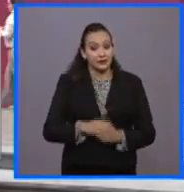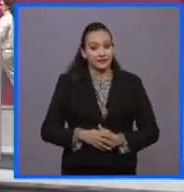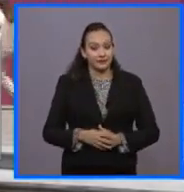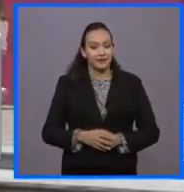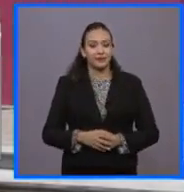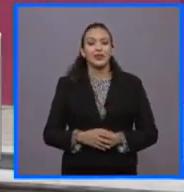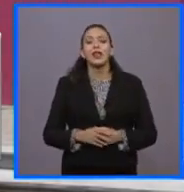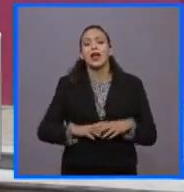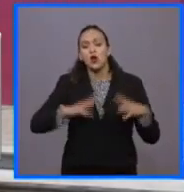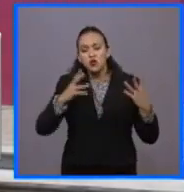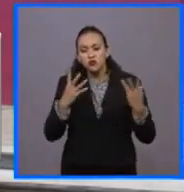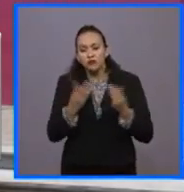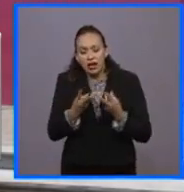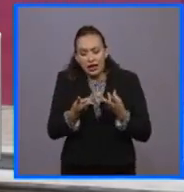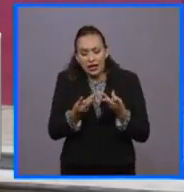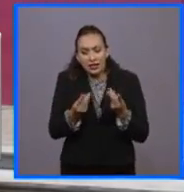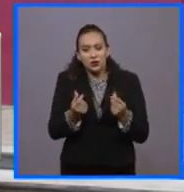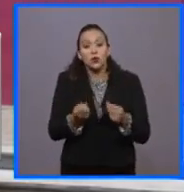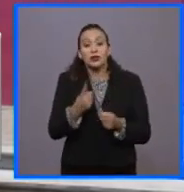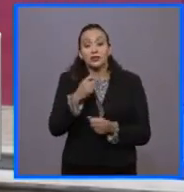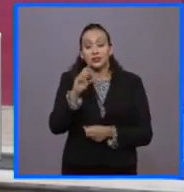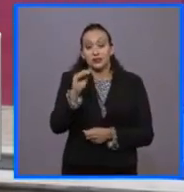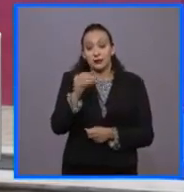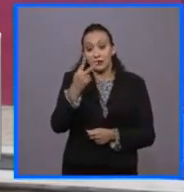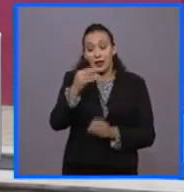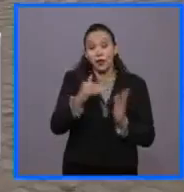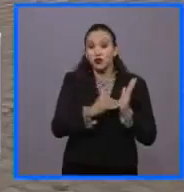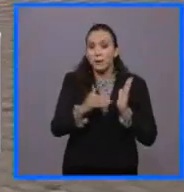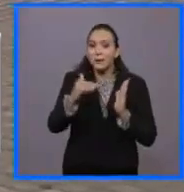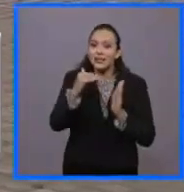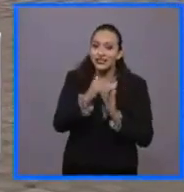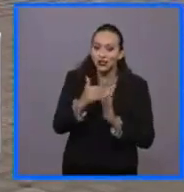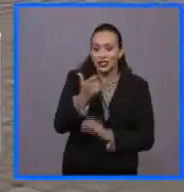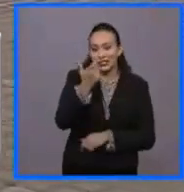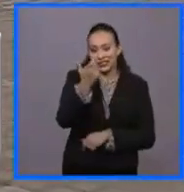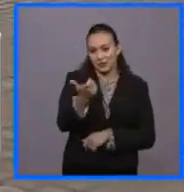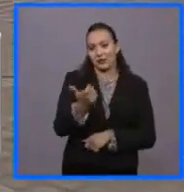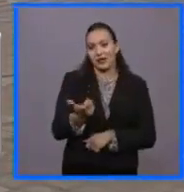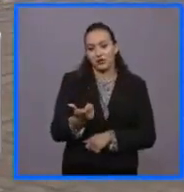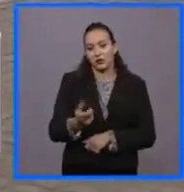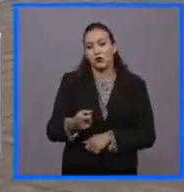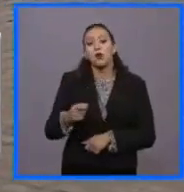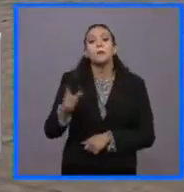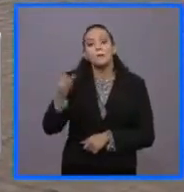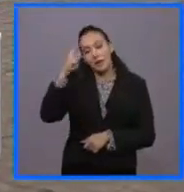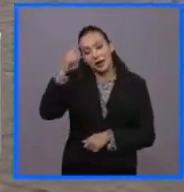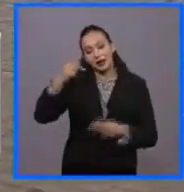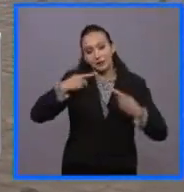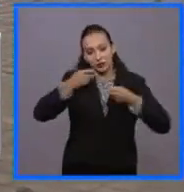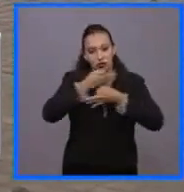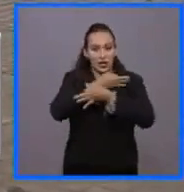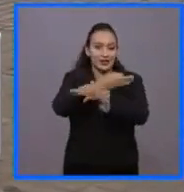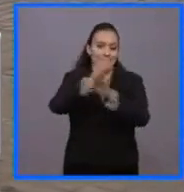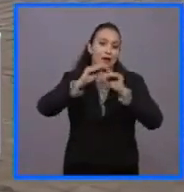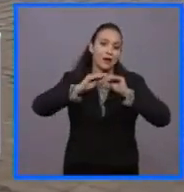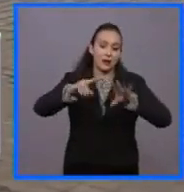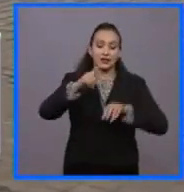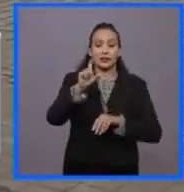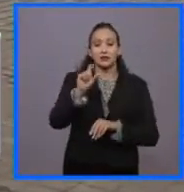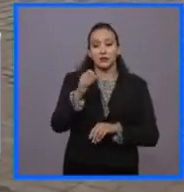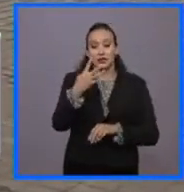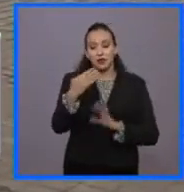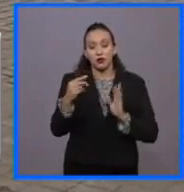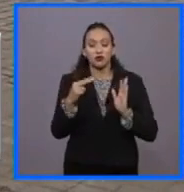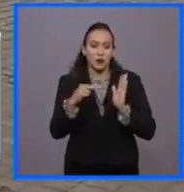total, se reportaron gastos por más de 192 millones de pesos durante el periodo de campaña. 122 millones